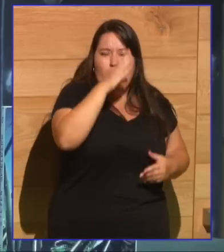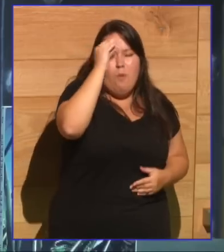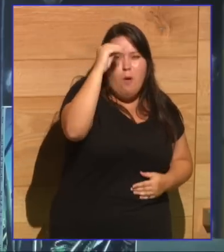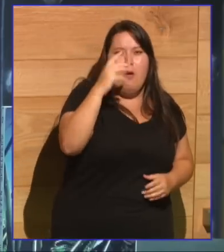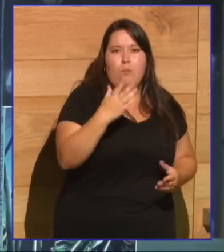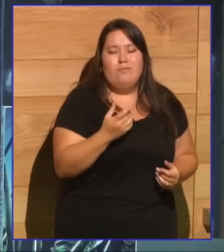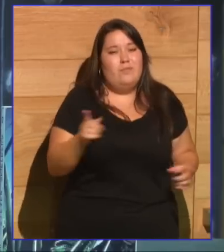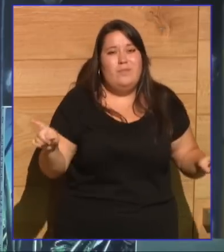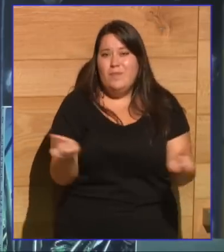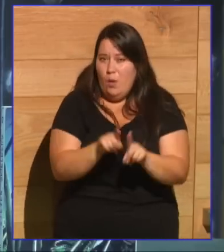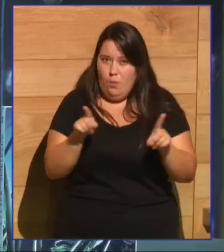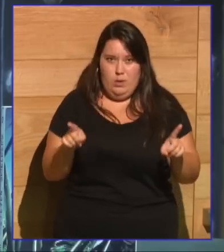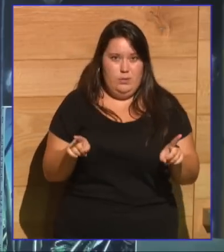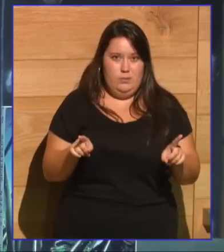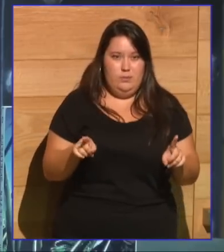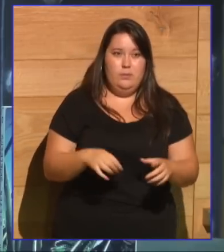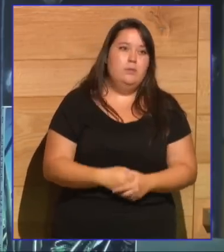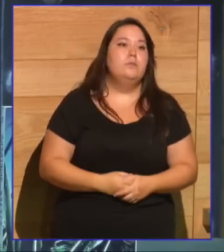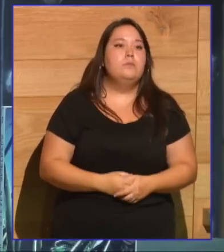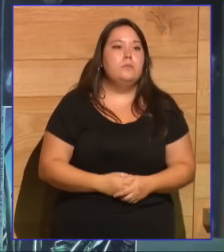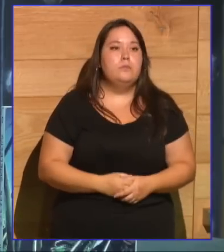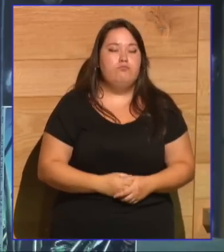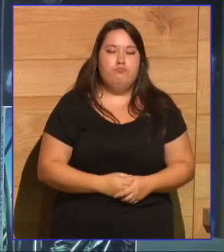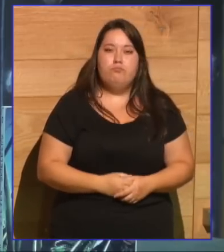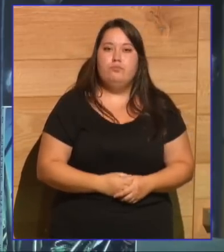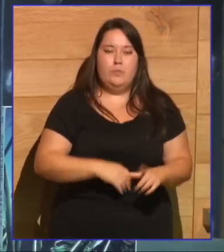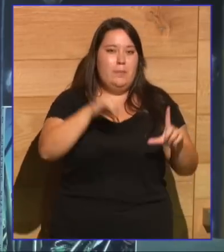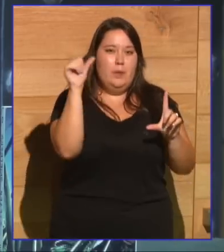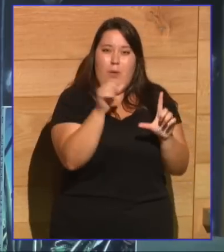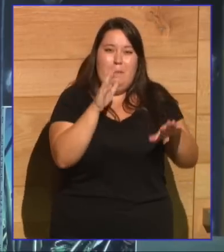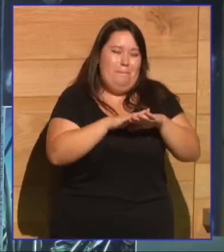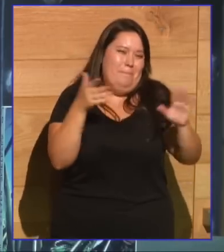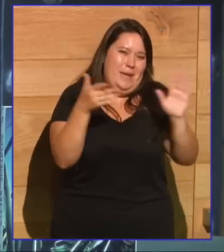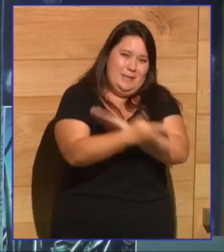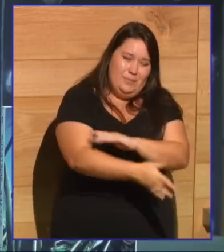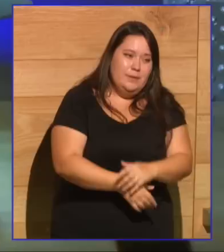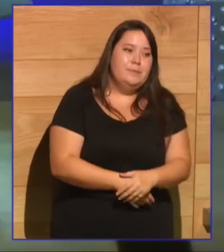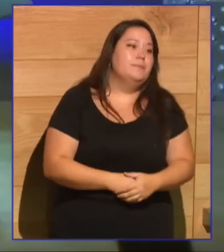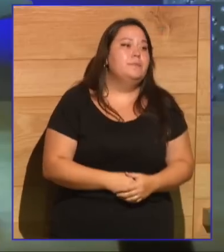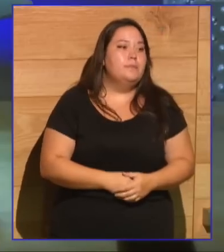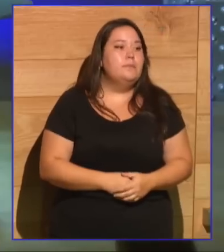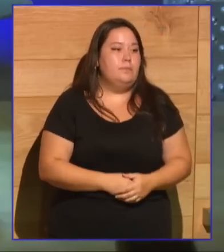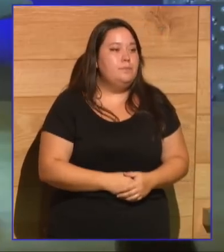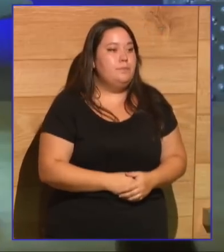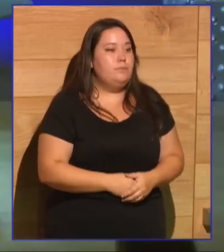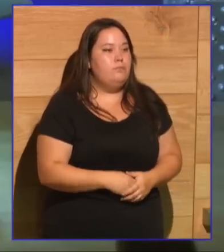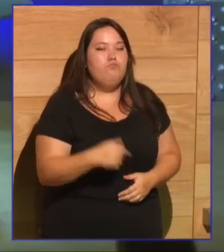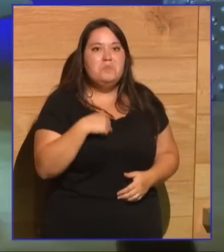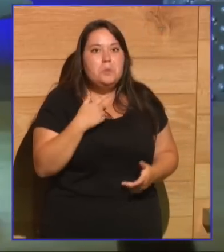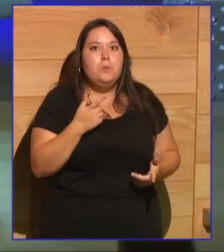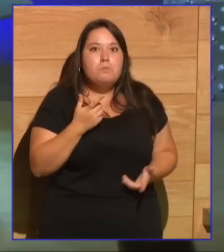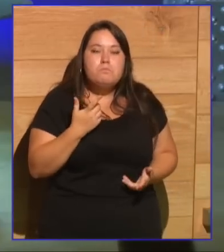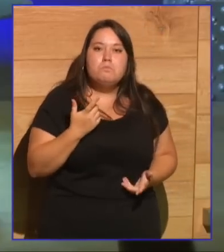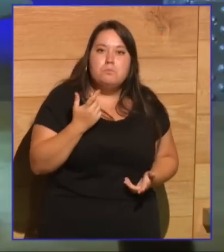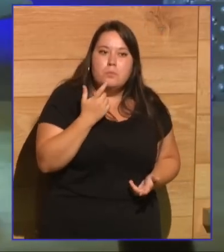exactamente igual a todos desde hace décadas y consigue hacer su película más eterna sobre lo que más juan sigue pero al mismo que más me intriga